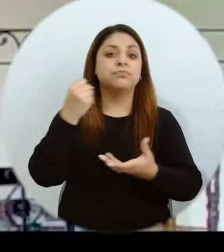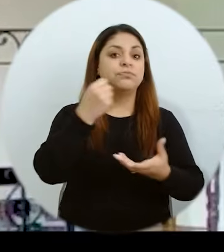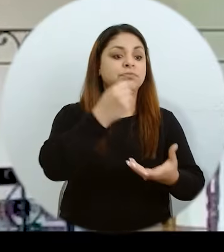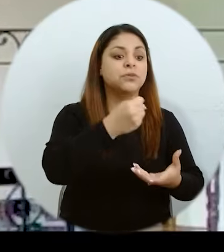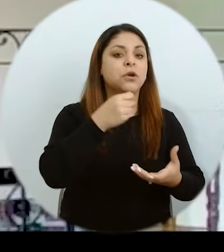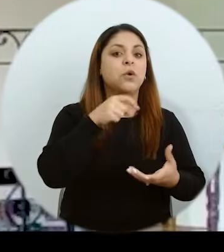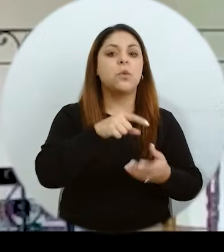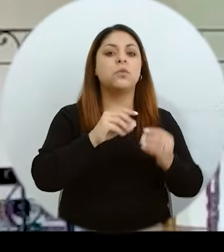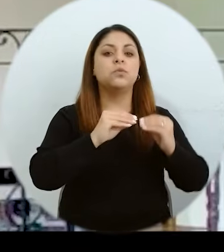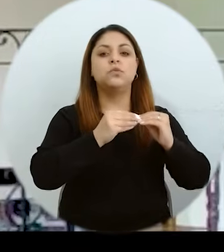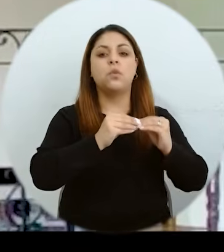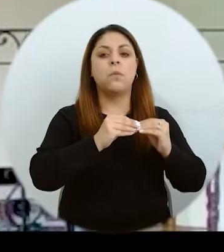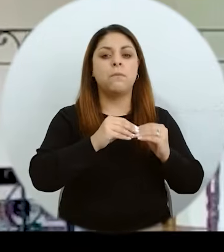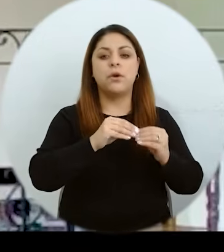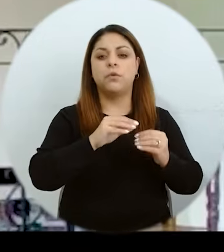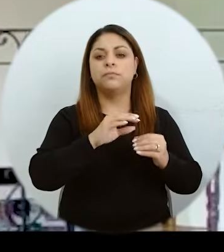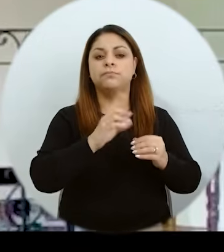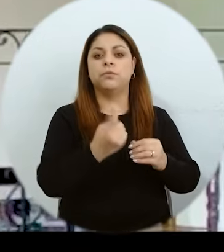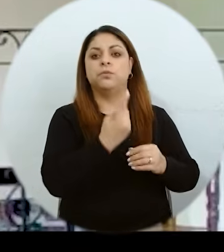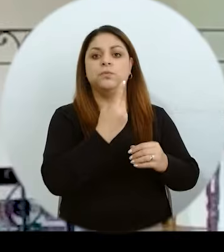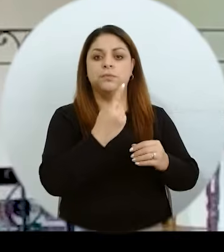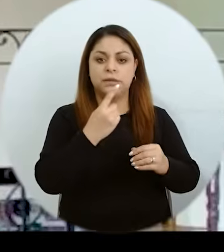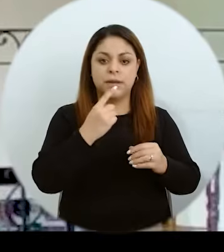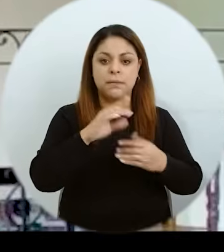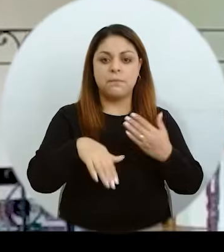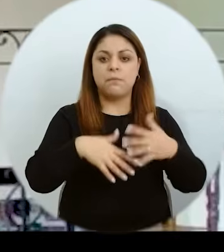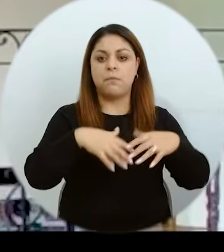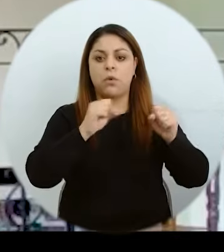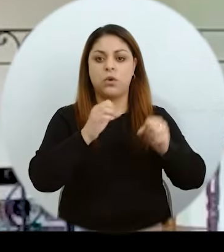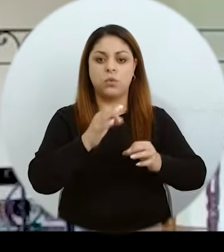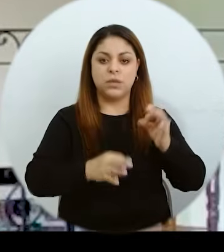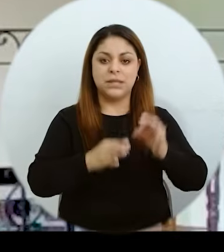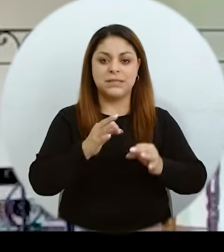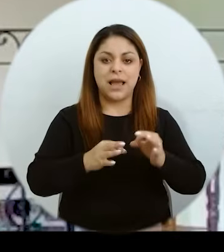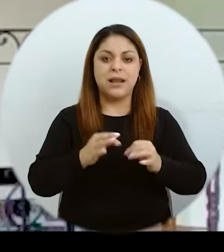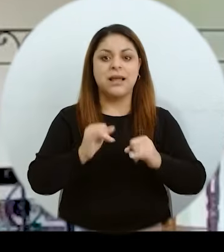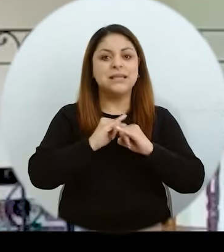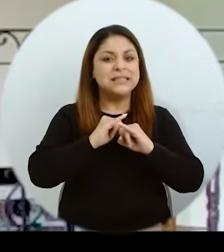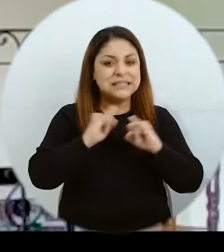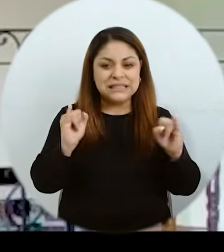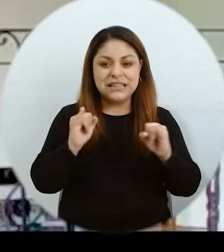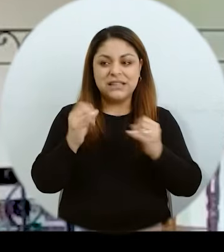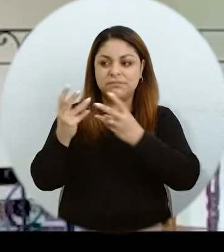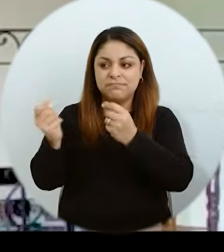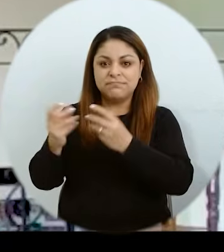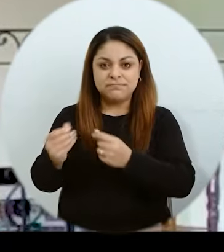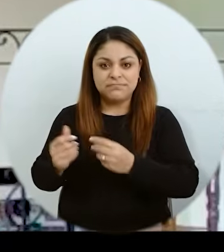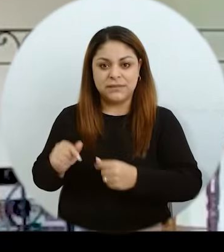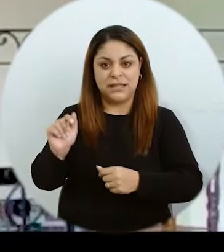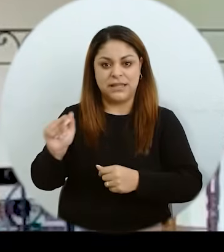un número puro y duro de todo el Poder Judicial sin desagregar estas